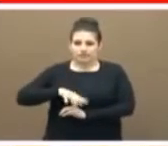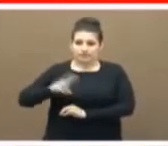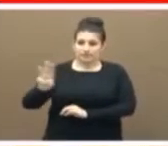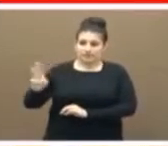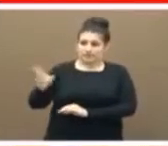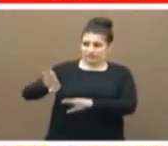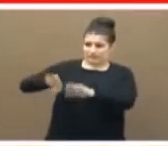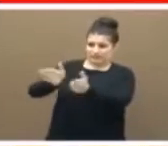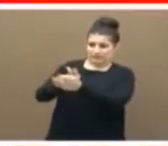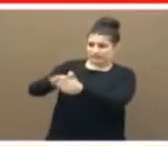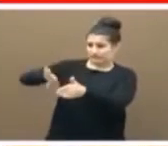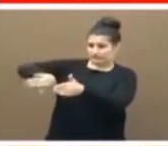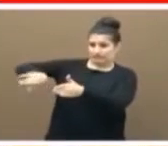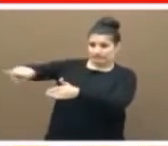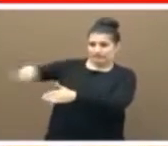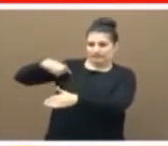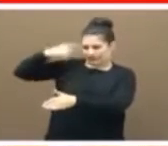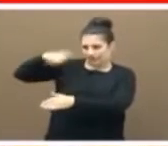derecha.